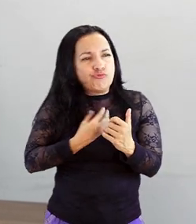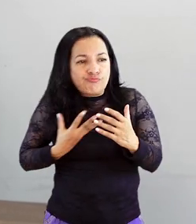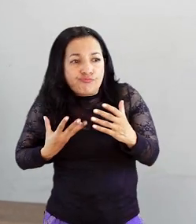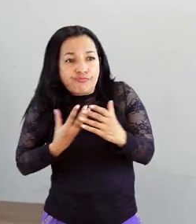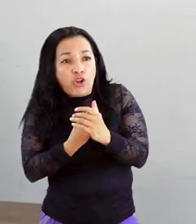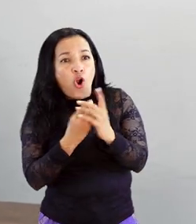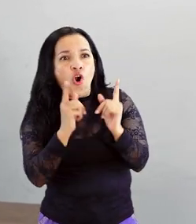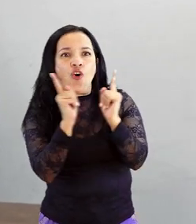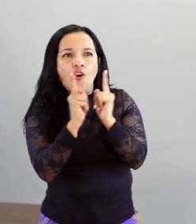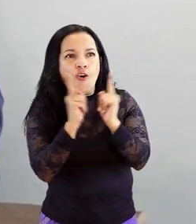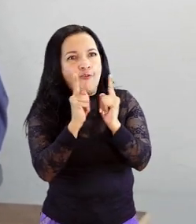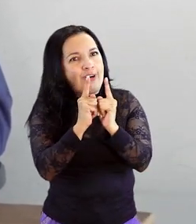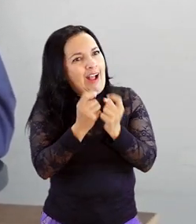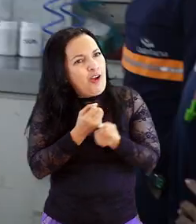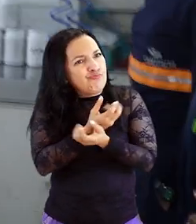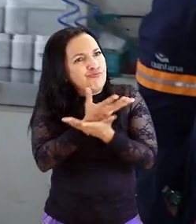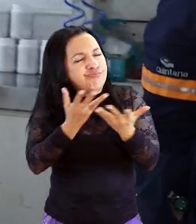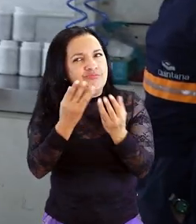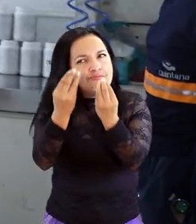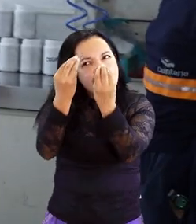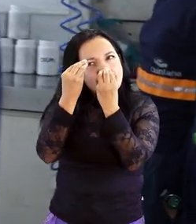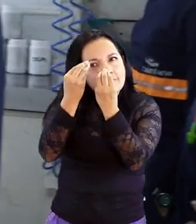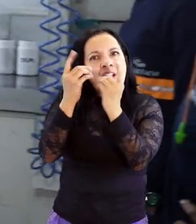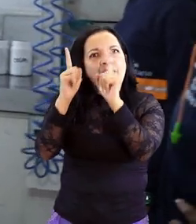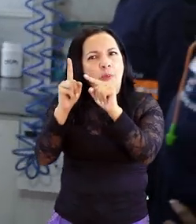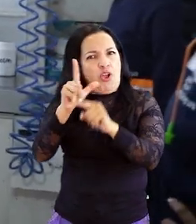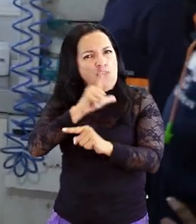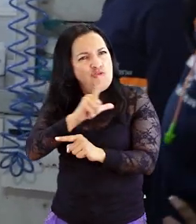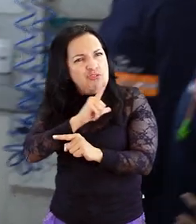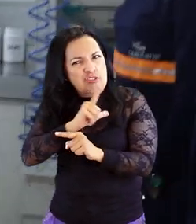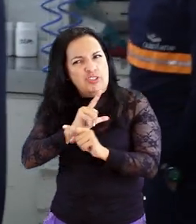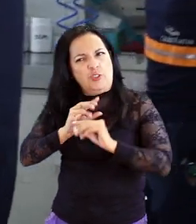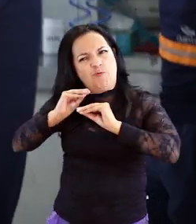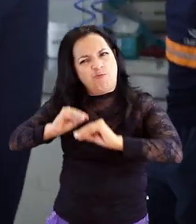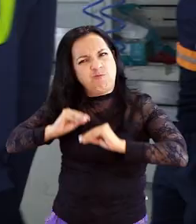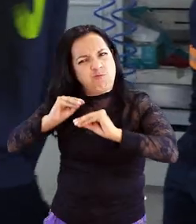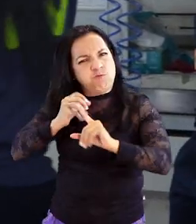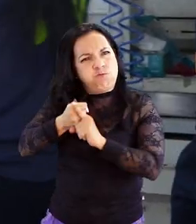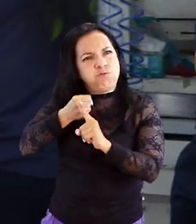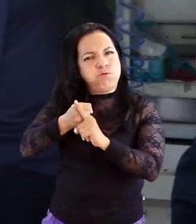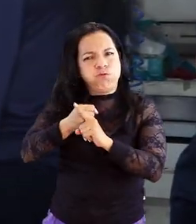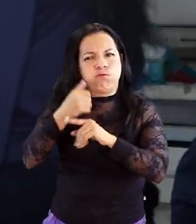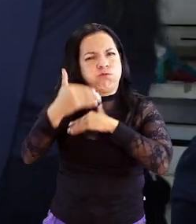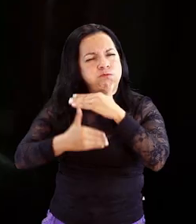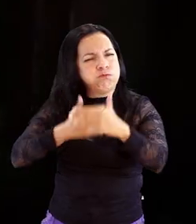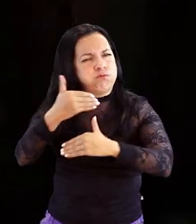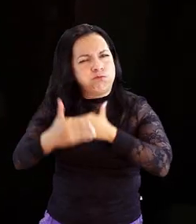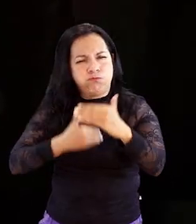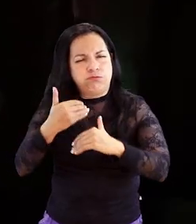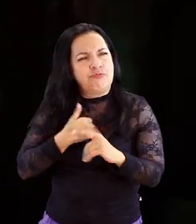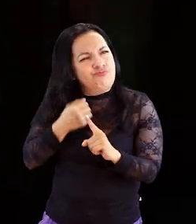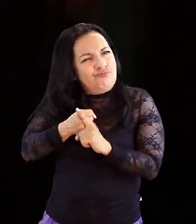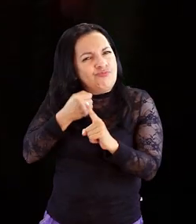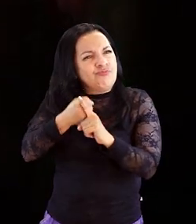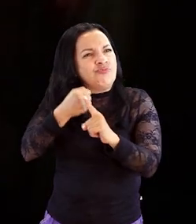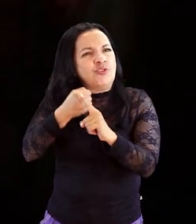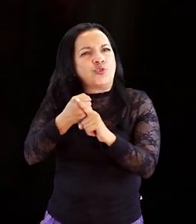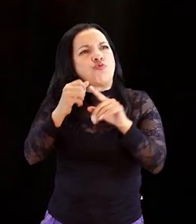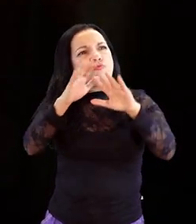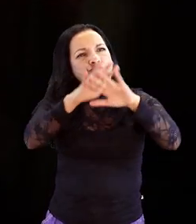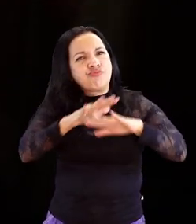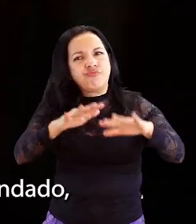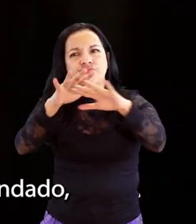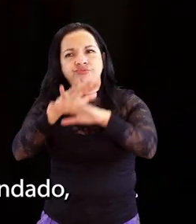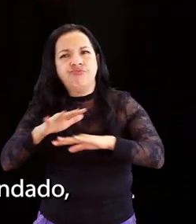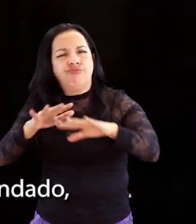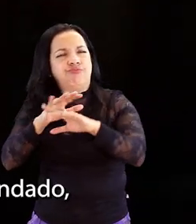rutas de inclusión que Confenalco nos ofrece con las capacitaciones que les damos a los líderes, donde constantemente estamos retroalimentando entre las